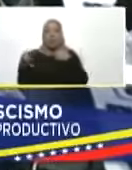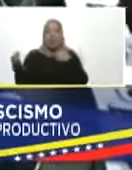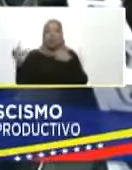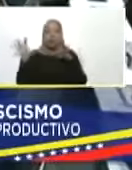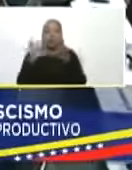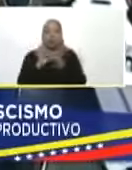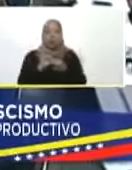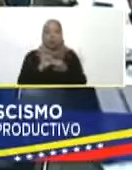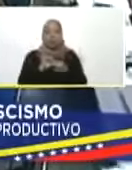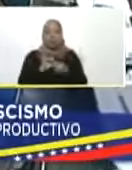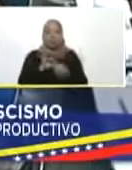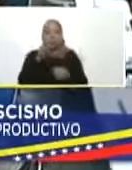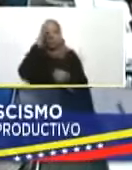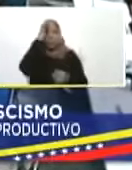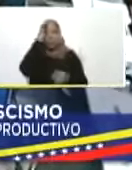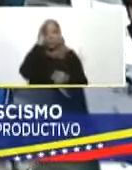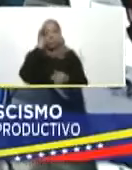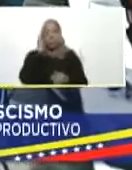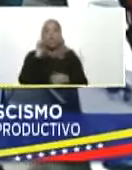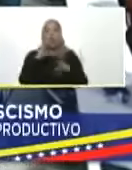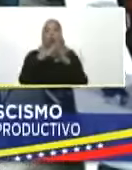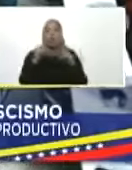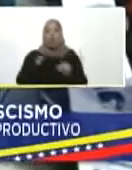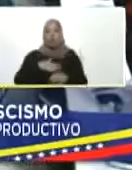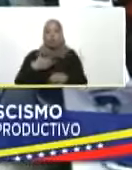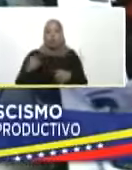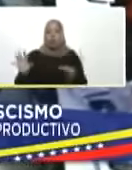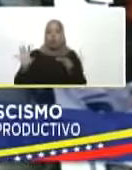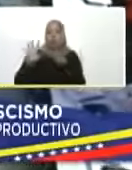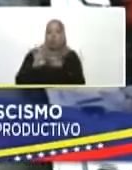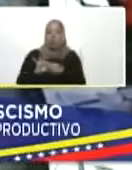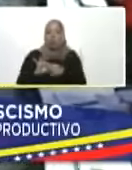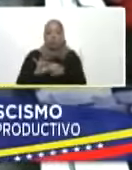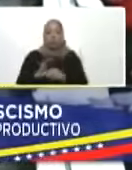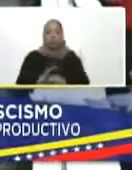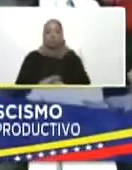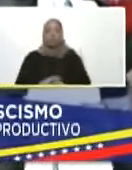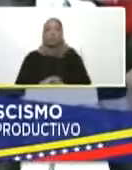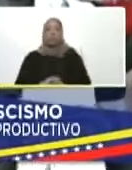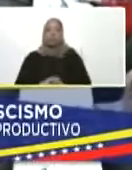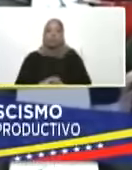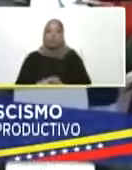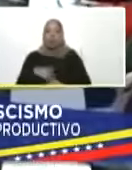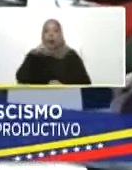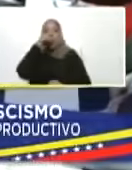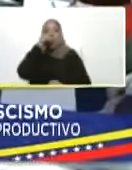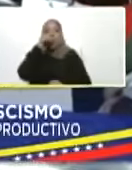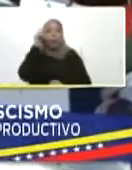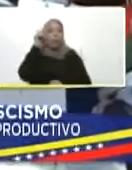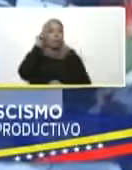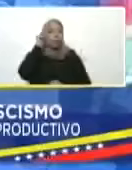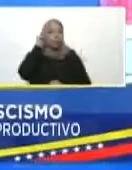Unir a todo el que pueda ser unido y unida.